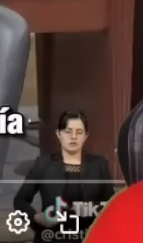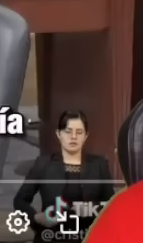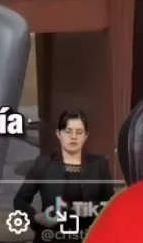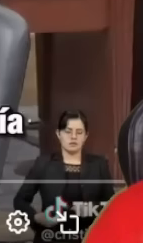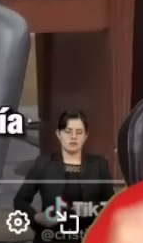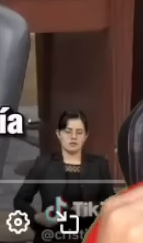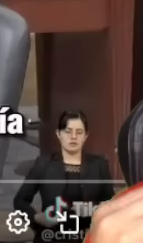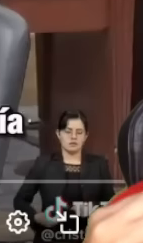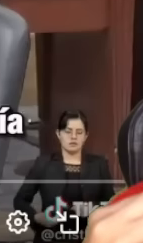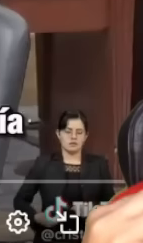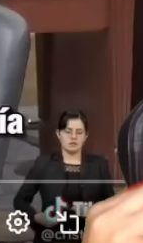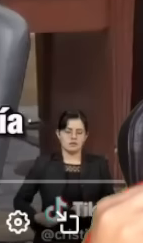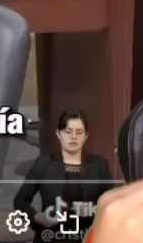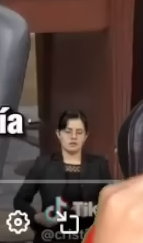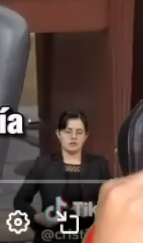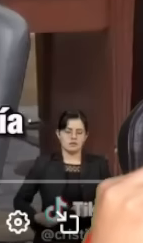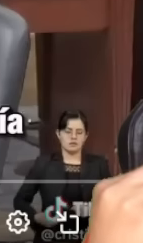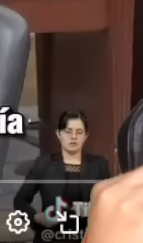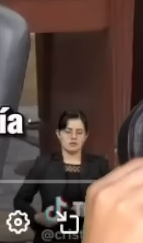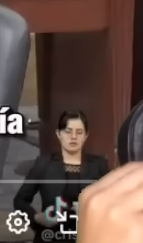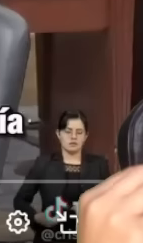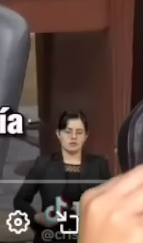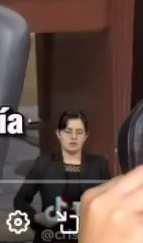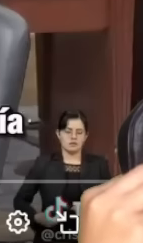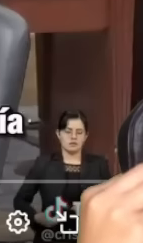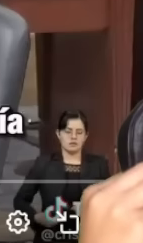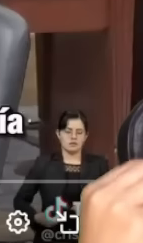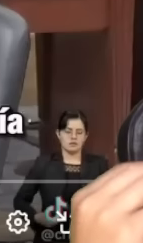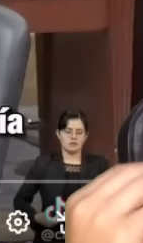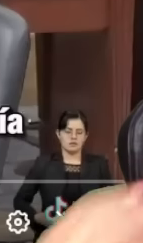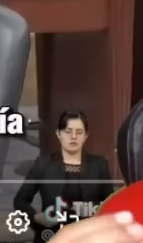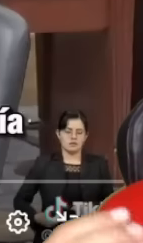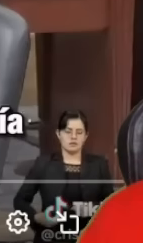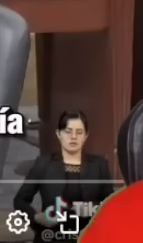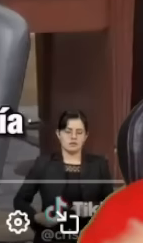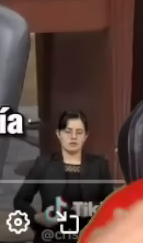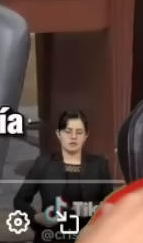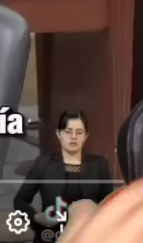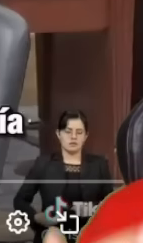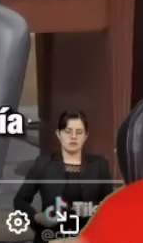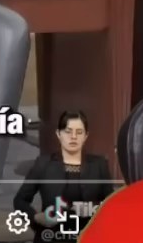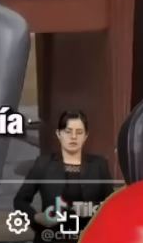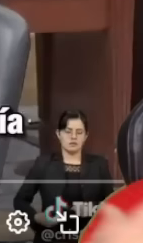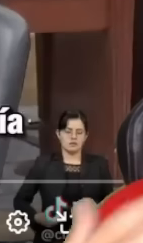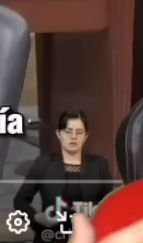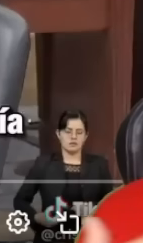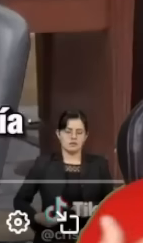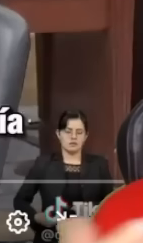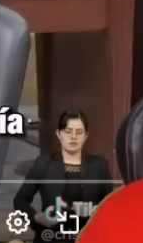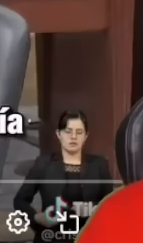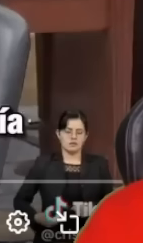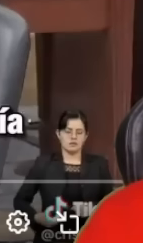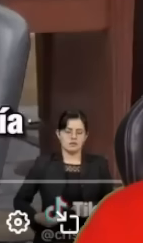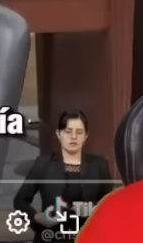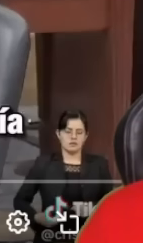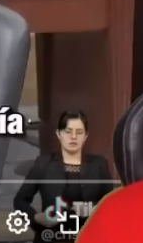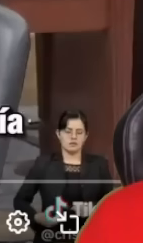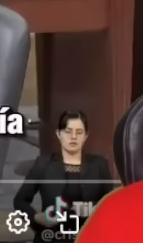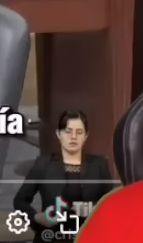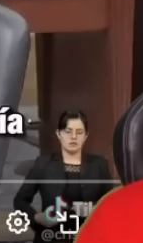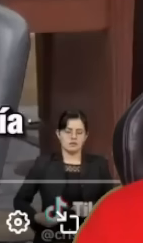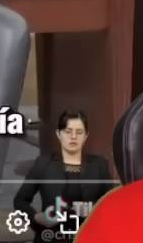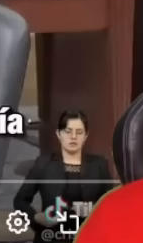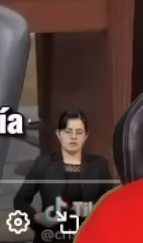anteriormente las cosas que o sea ahora sí que si vas a hacer algo mal lo tienes que hacer bien hecho fundamentado no hacerlo con los